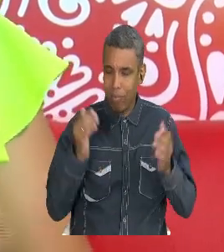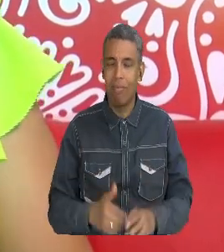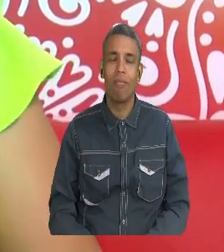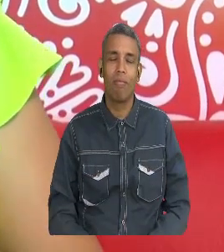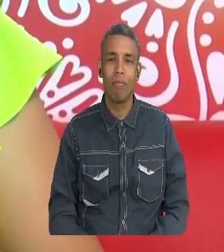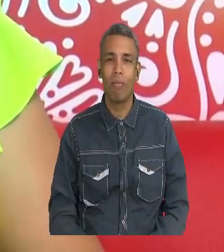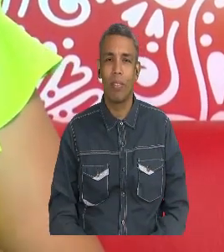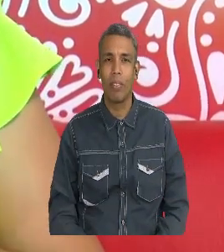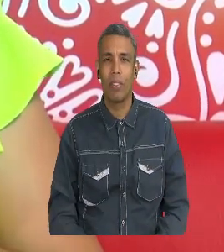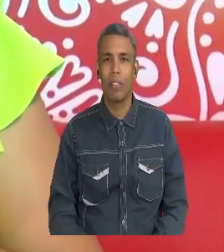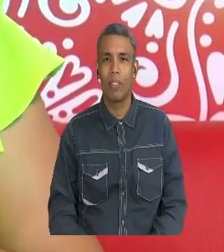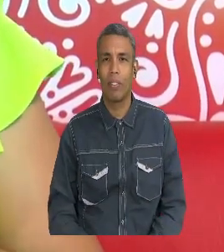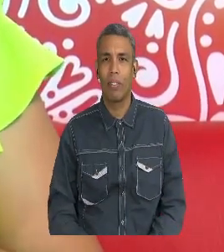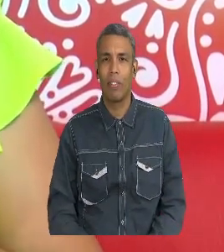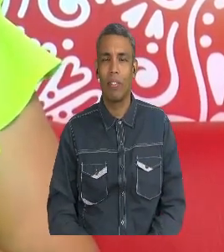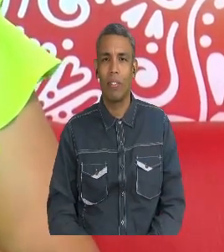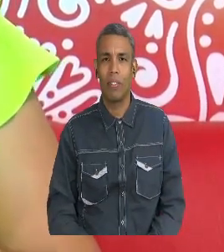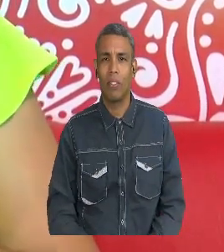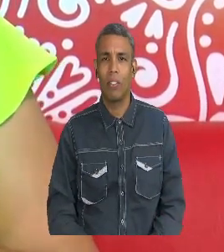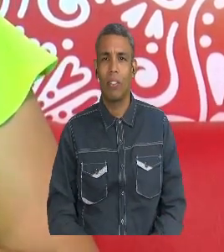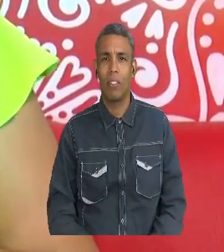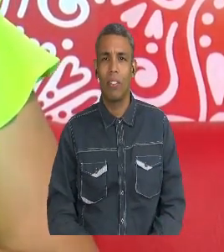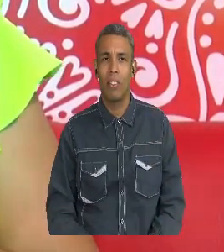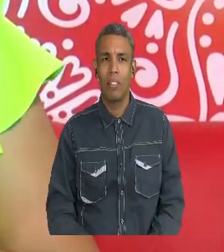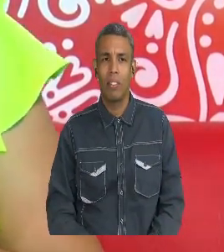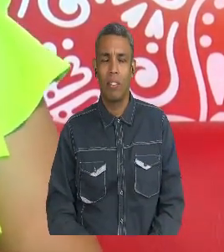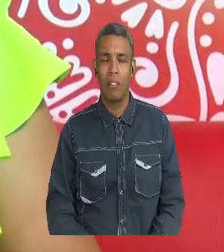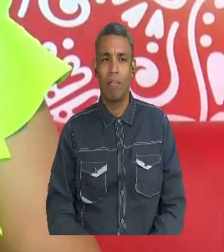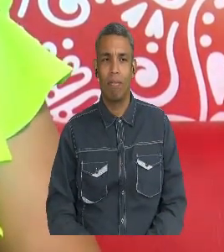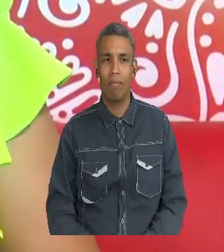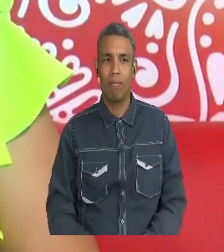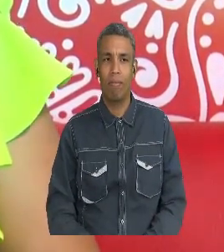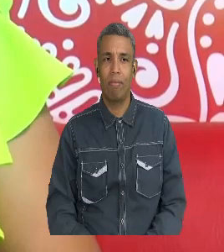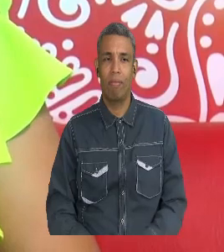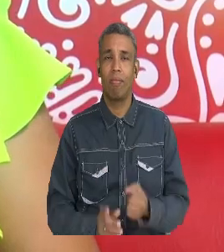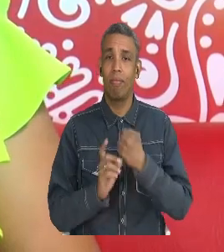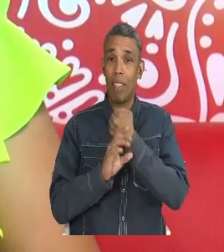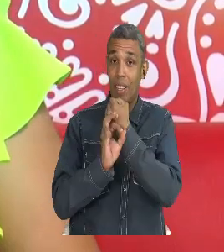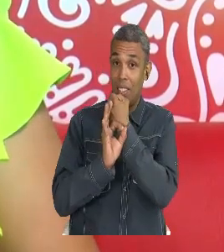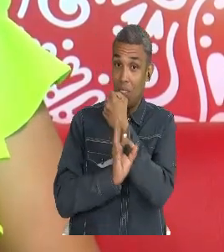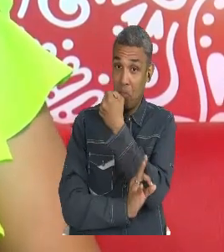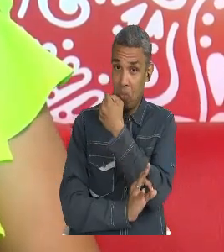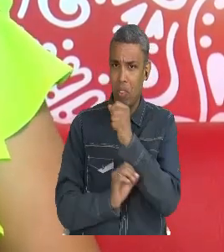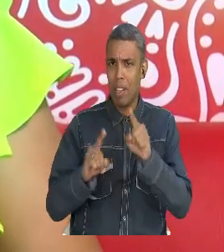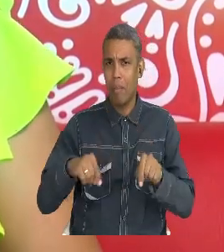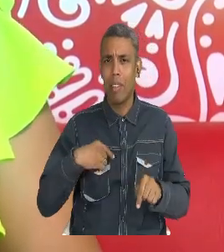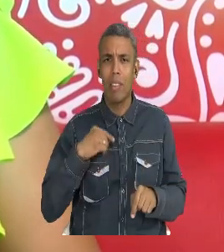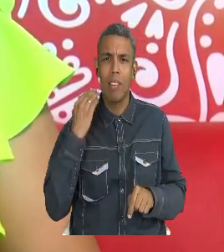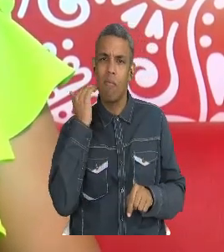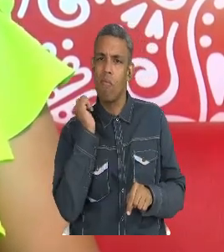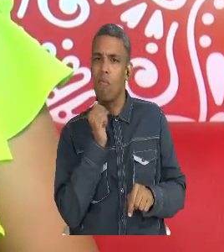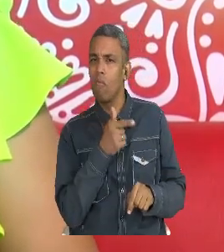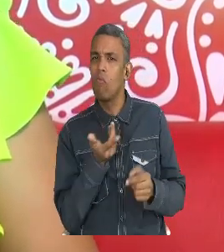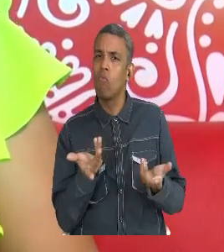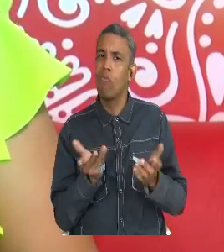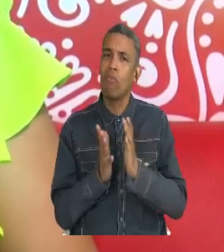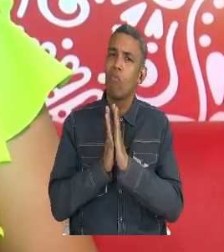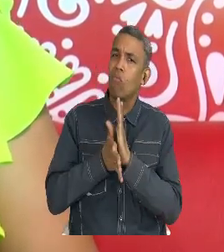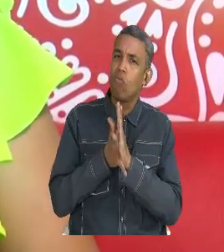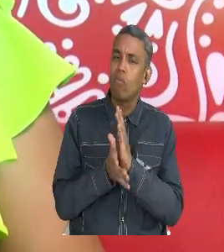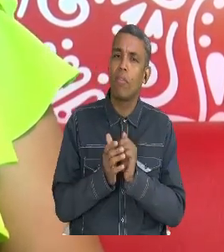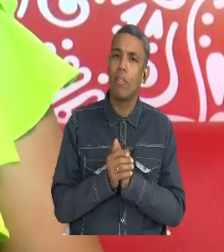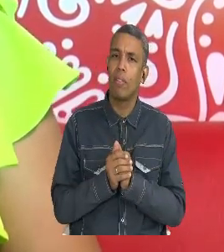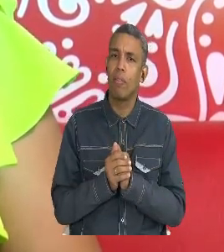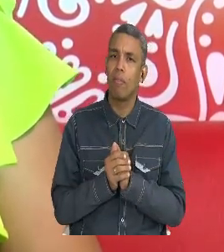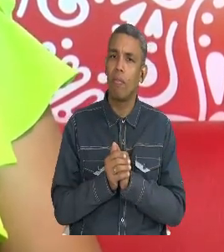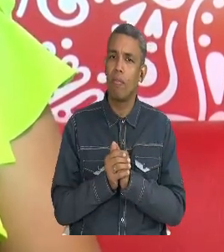Barranca Bermeja. Con nosotros ya está nuestra psicóloga. Ella también hoy nos va a contar un poco acerca de esa formación